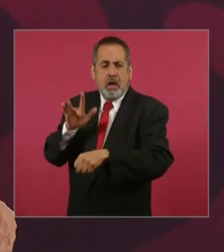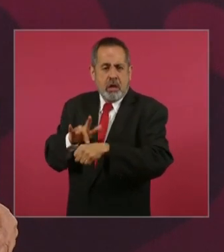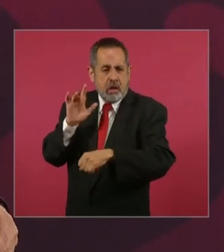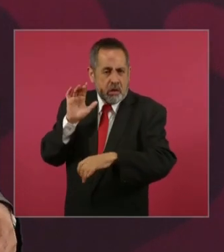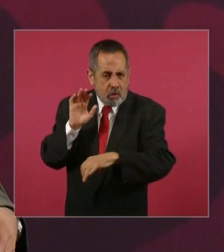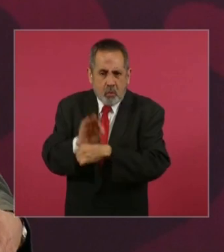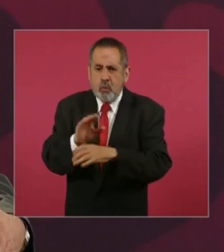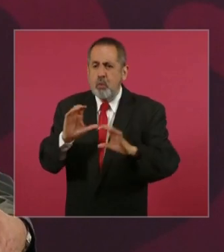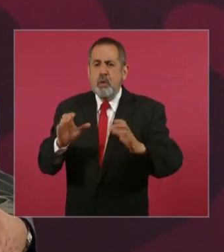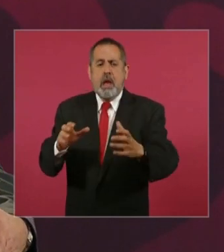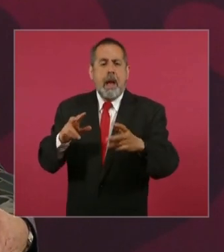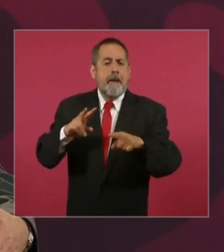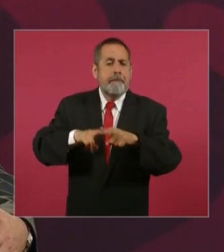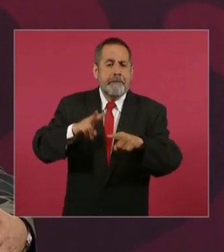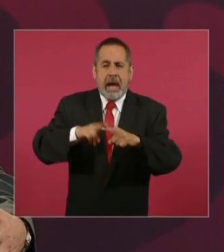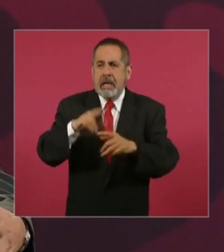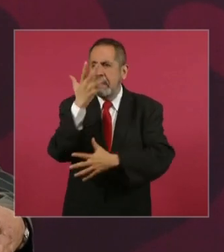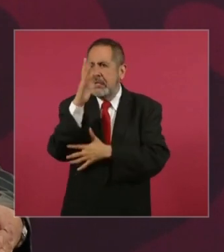parques naturales,